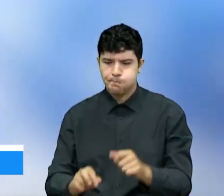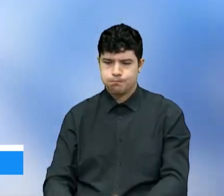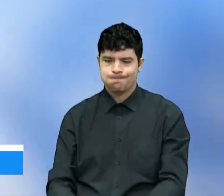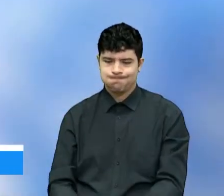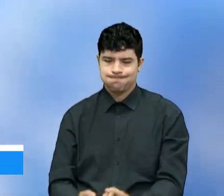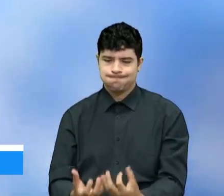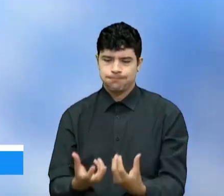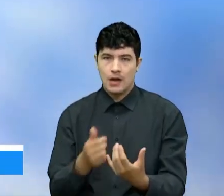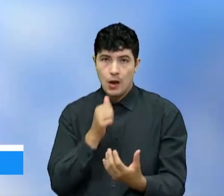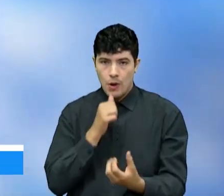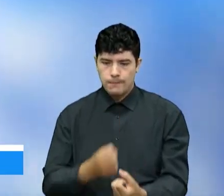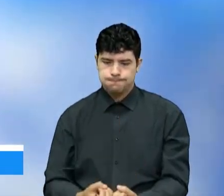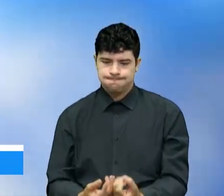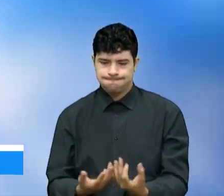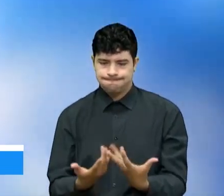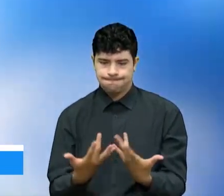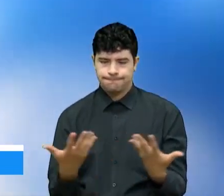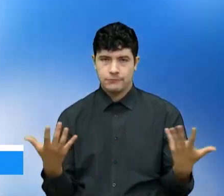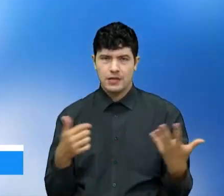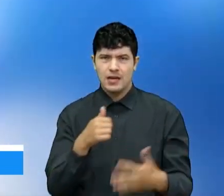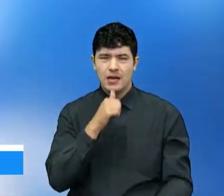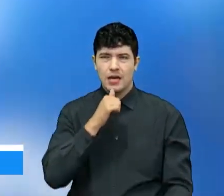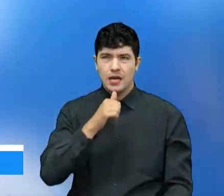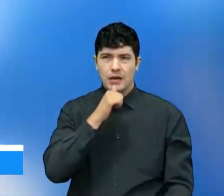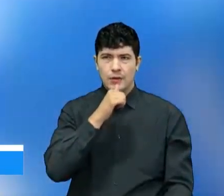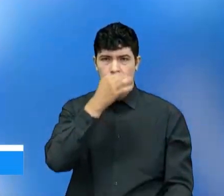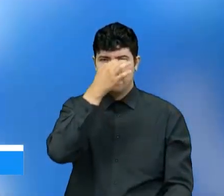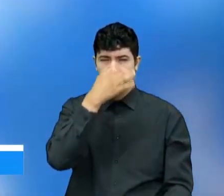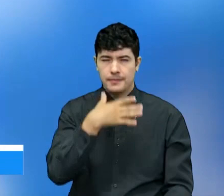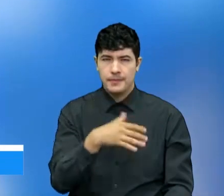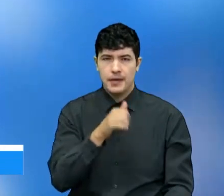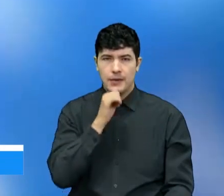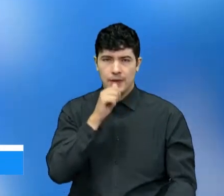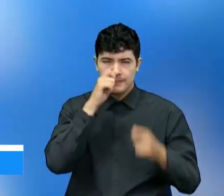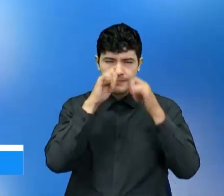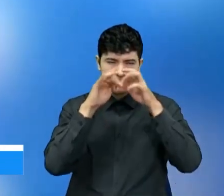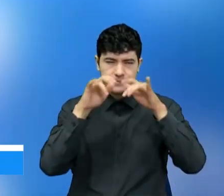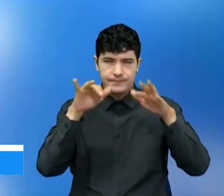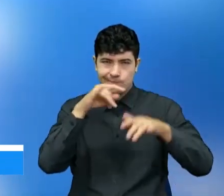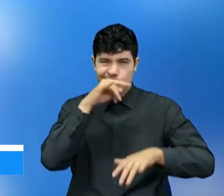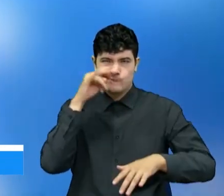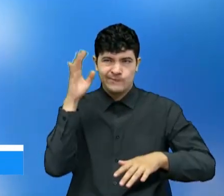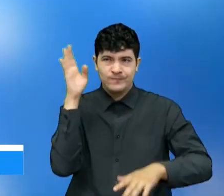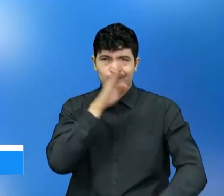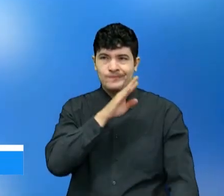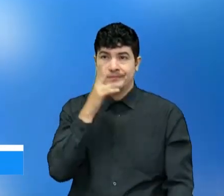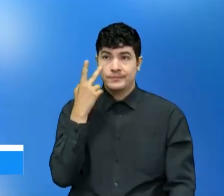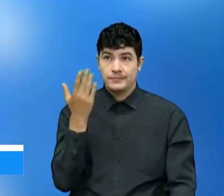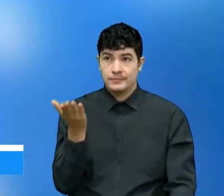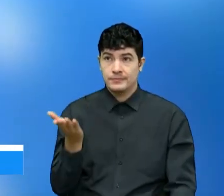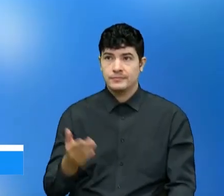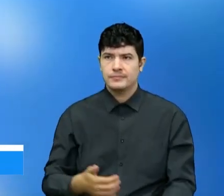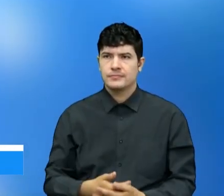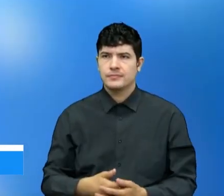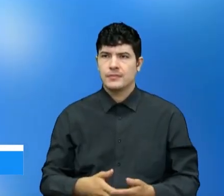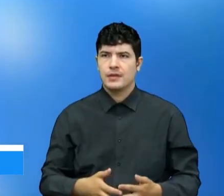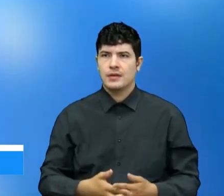rebosa, y son aguas negras. Miremos eso.